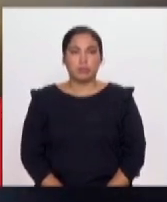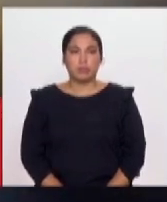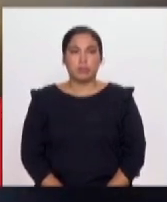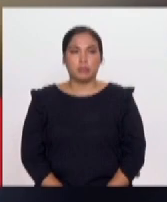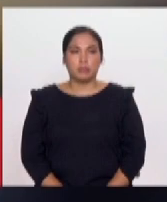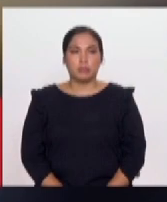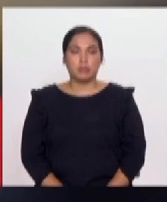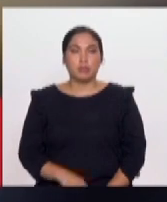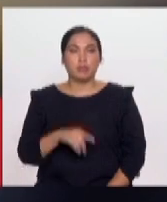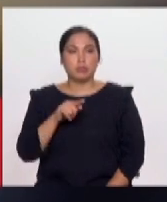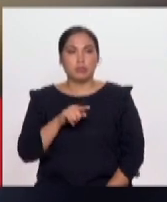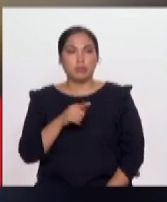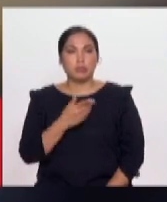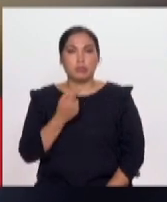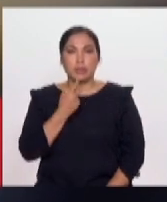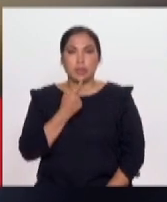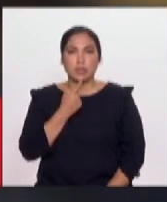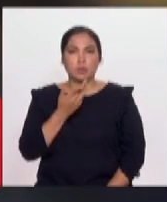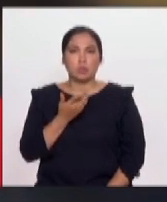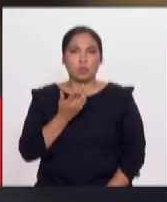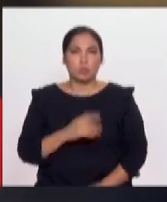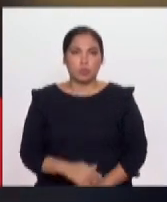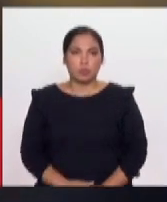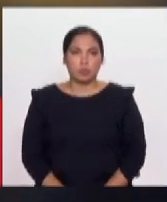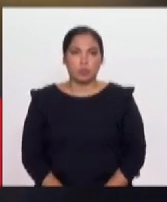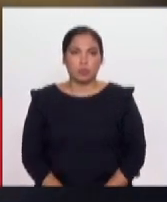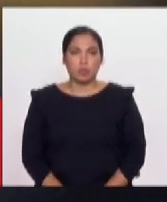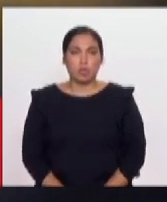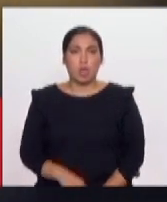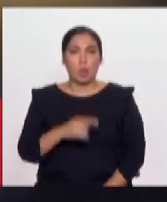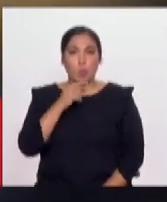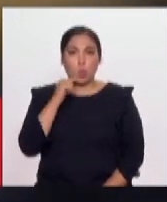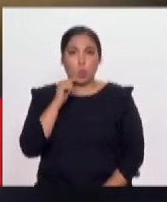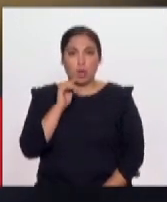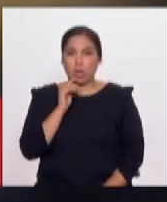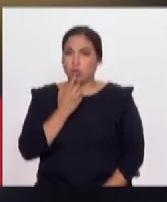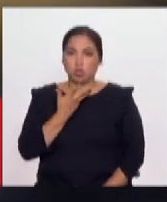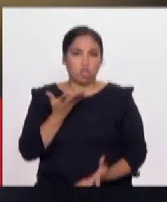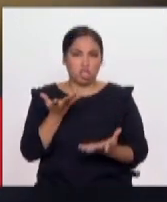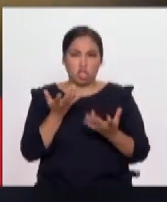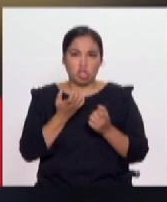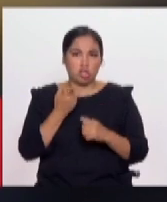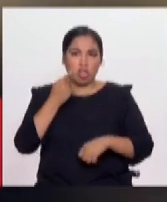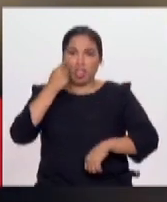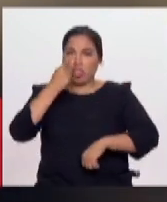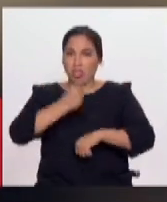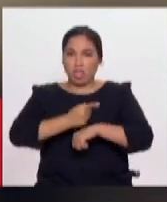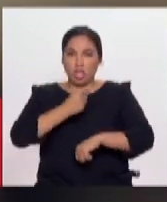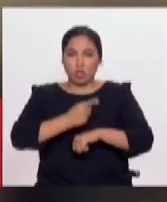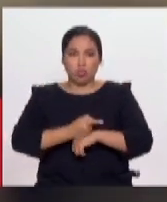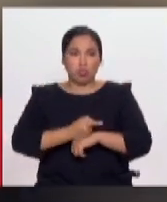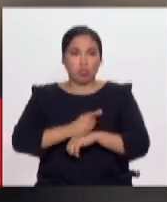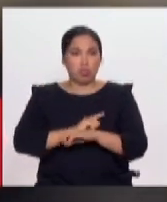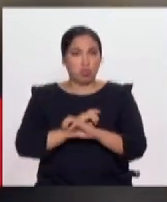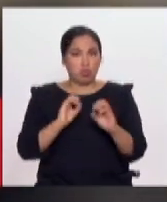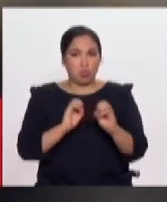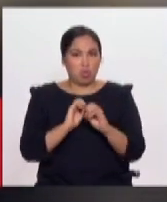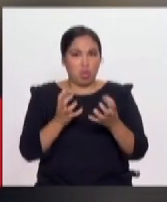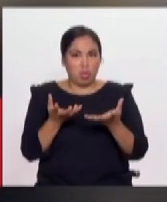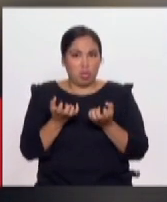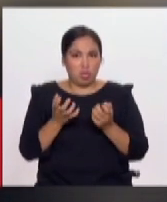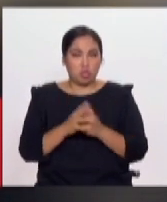la institución, es que indica que la mujer en ningún momento quiso, uno, en ningún momento